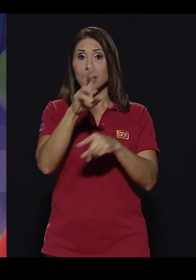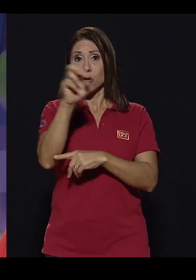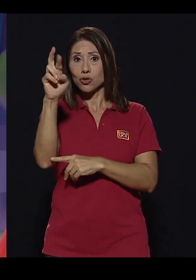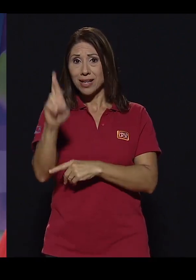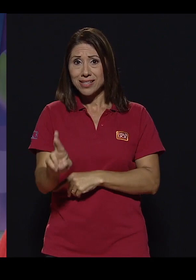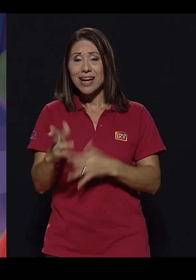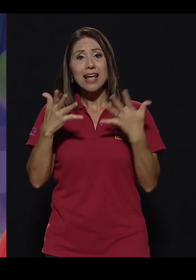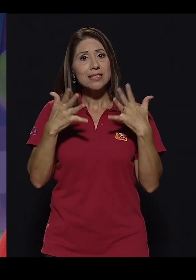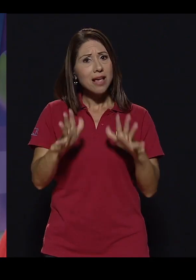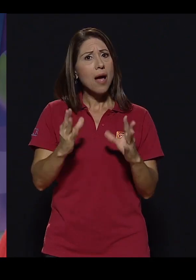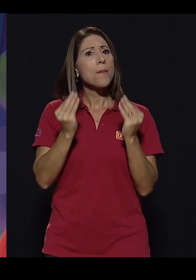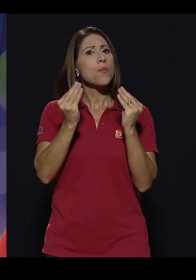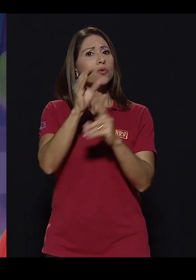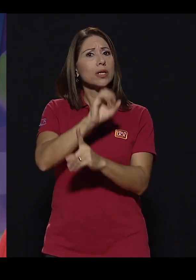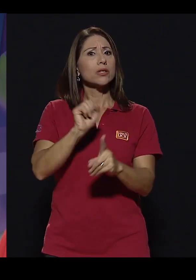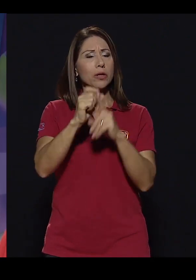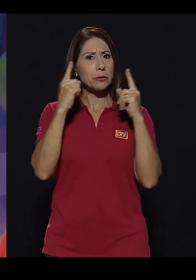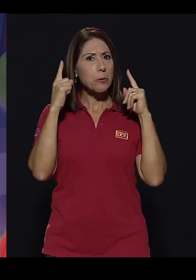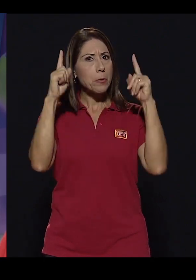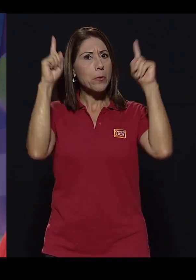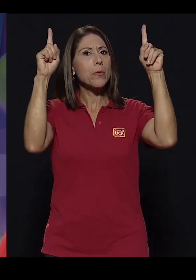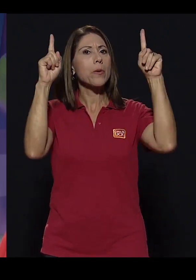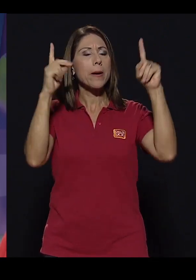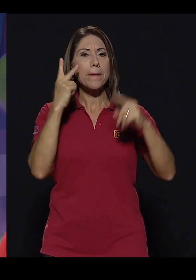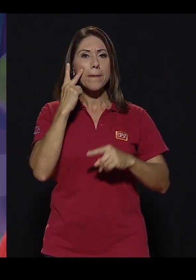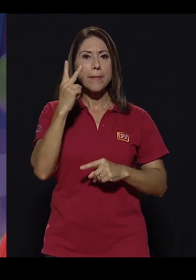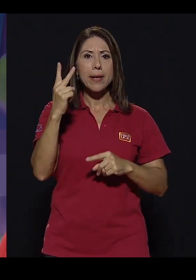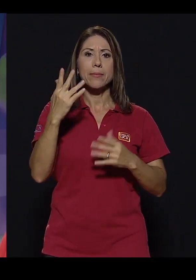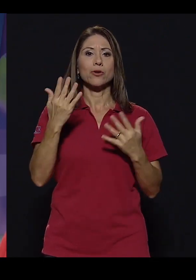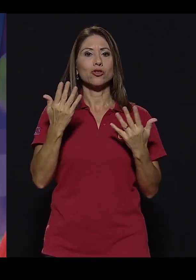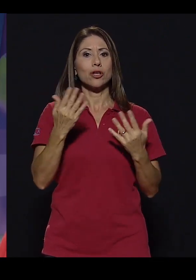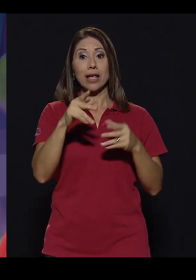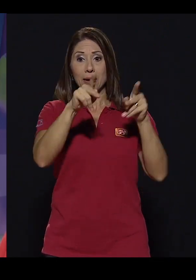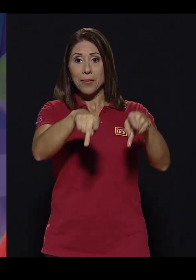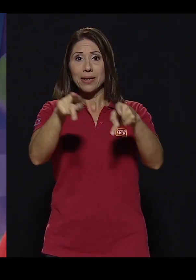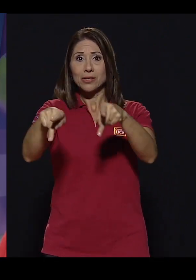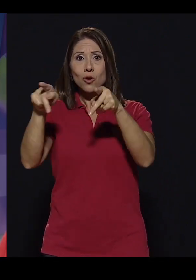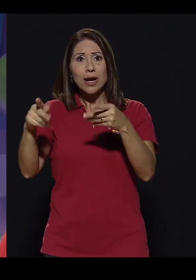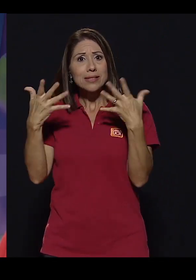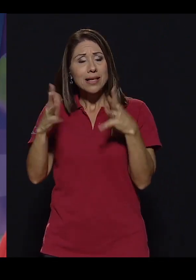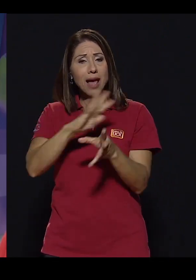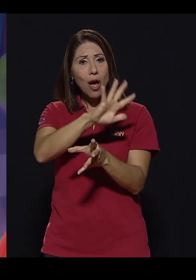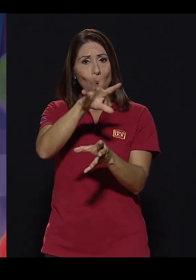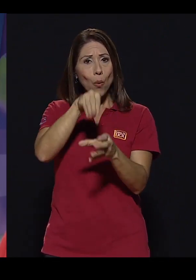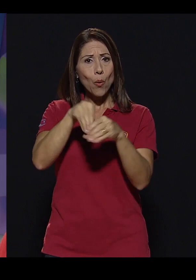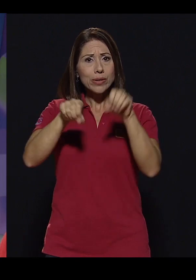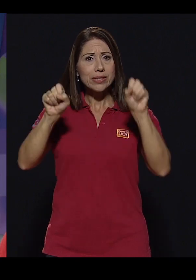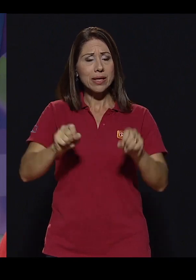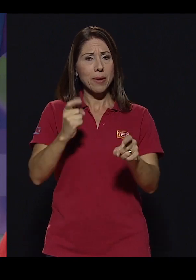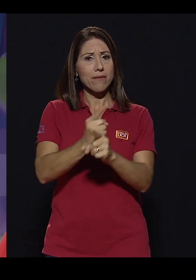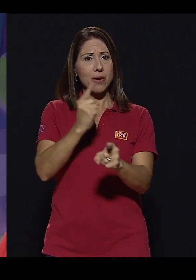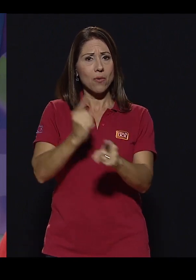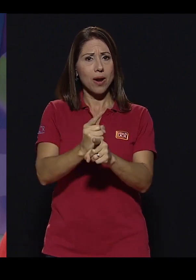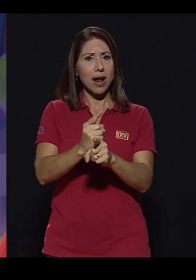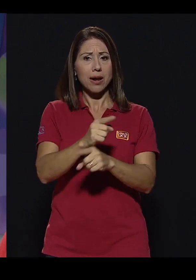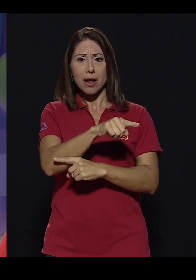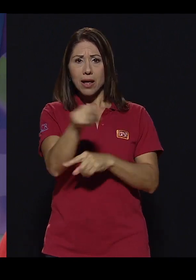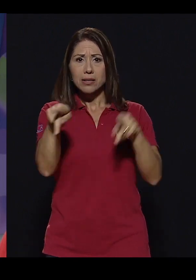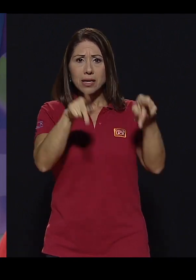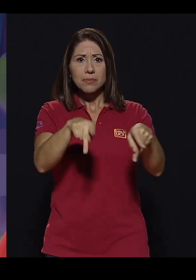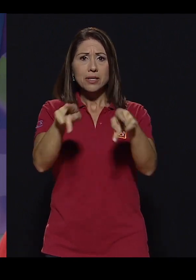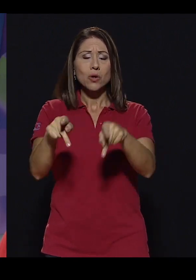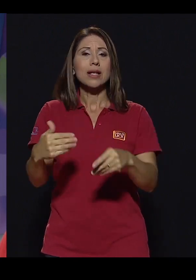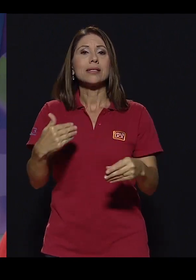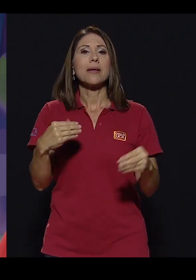en muchos casos exitosos donde vemos que las personas que han sido incluidas en el sistema regular son personas que